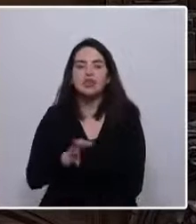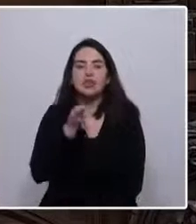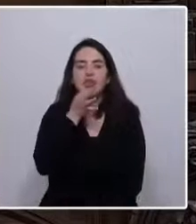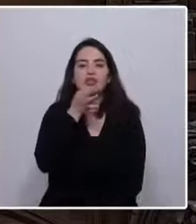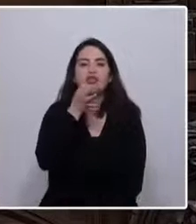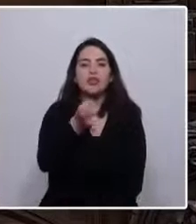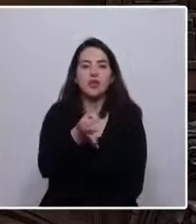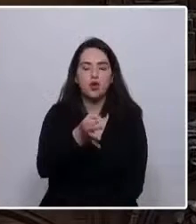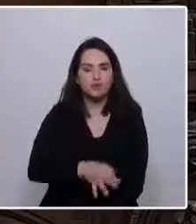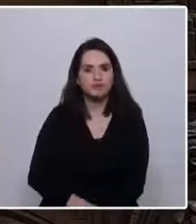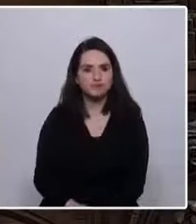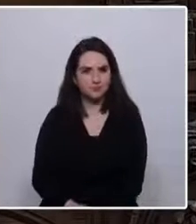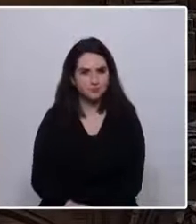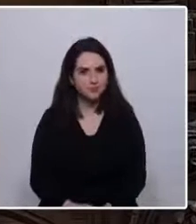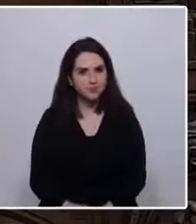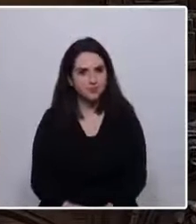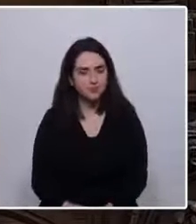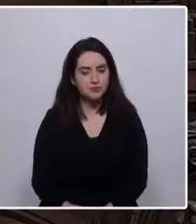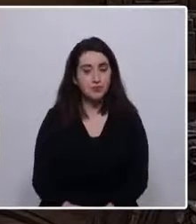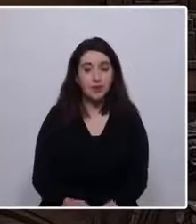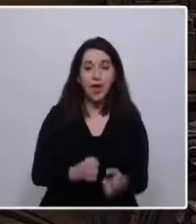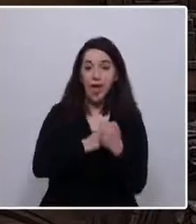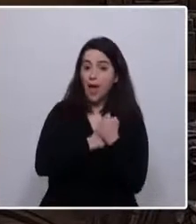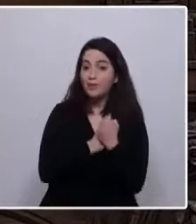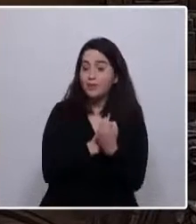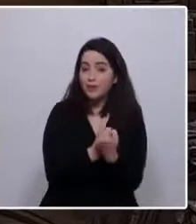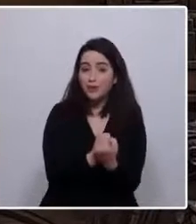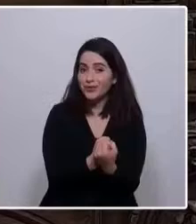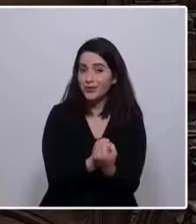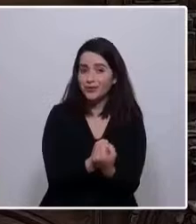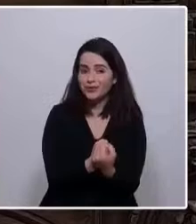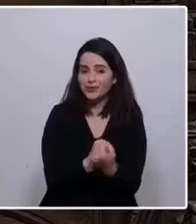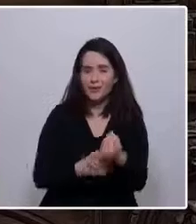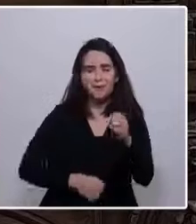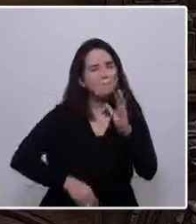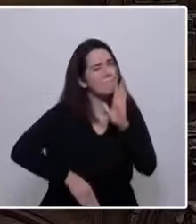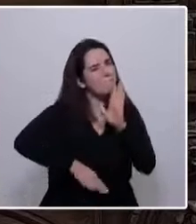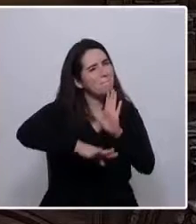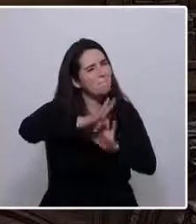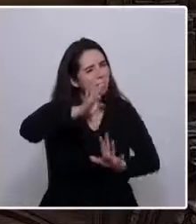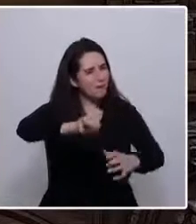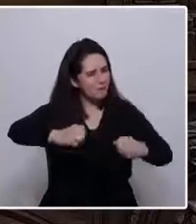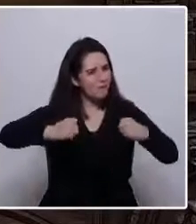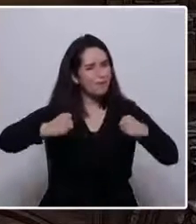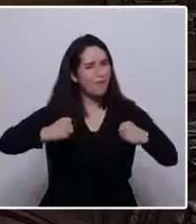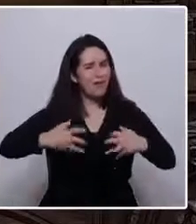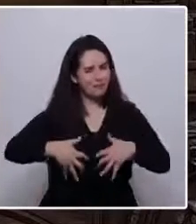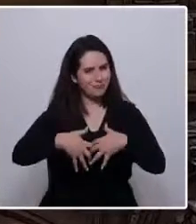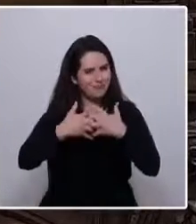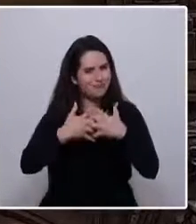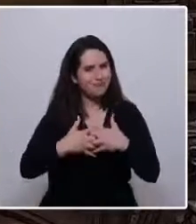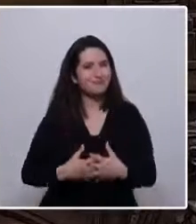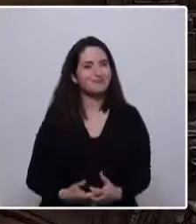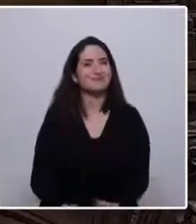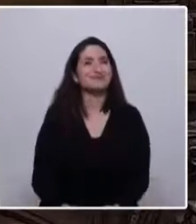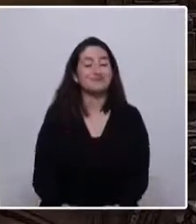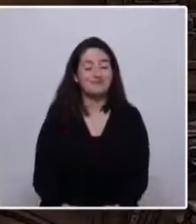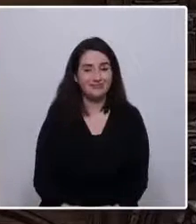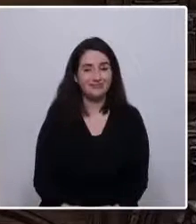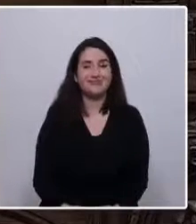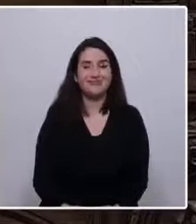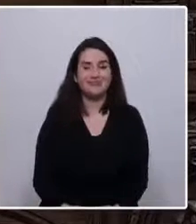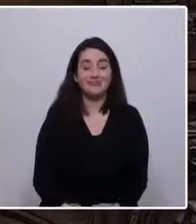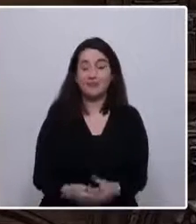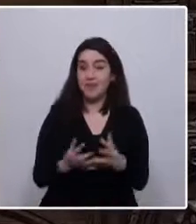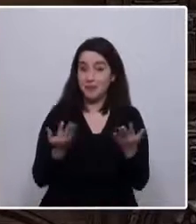elocuencia el amor es más fuerte y es de esperar que